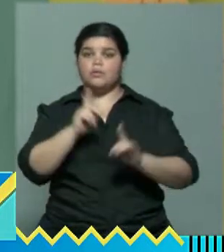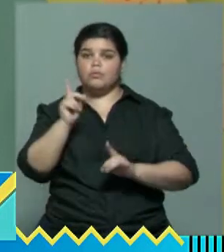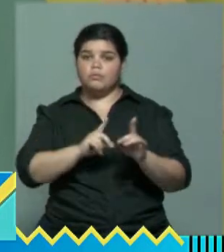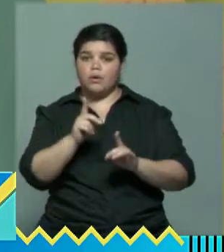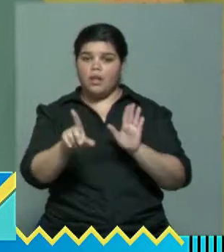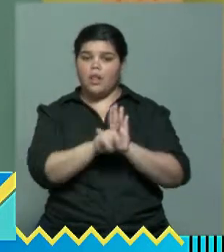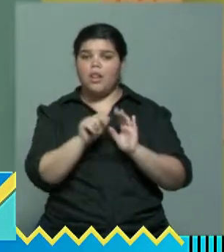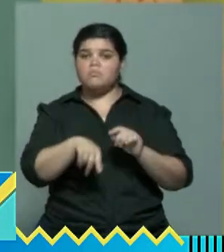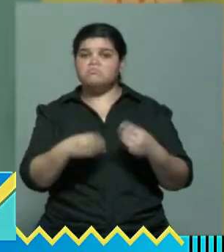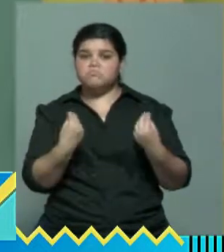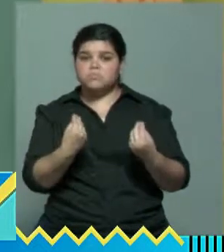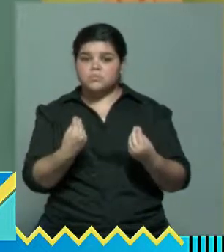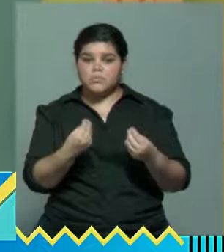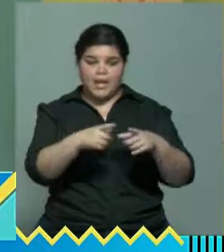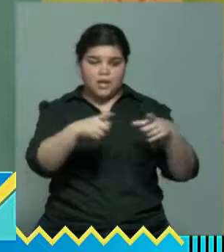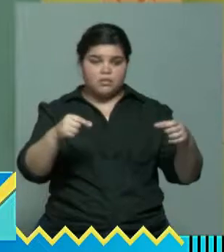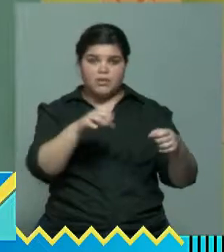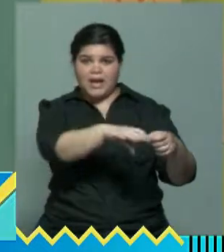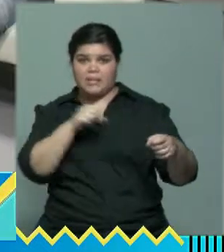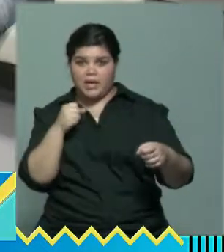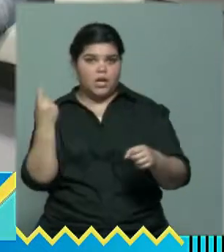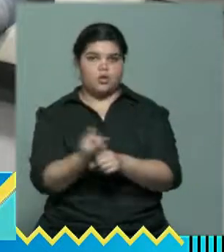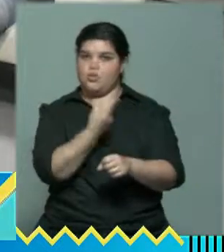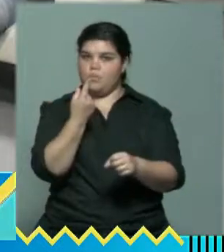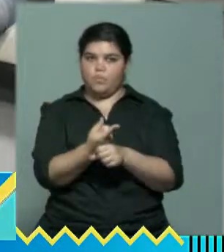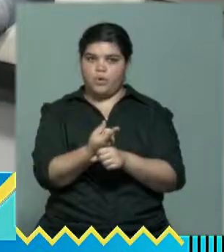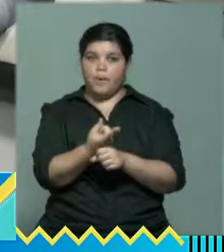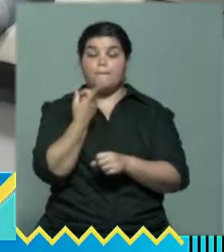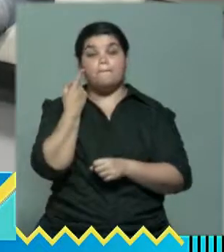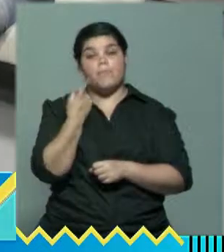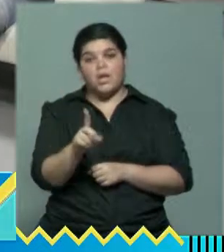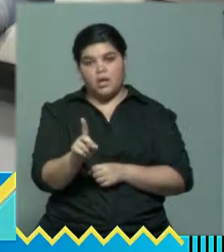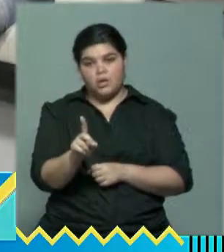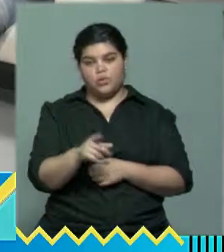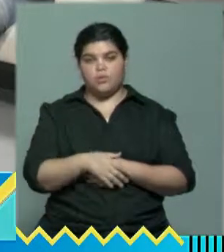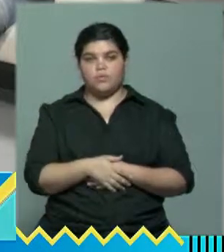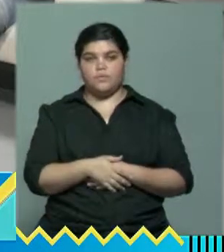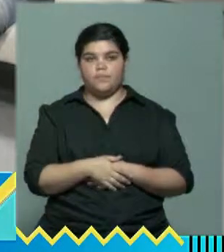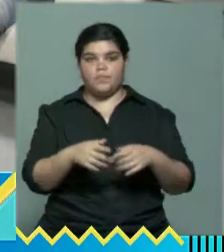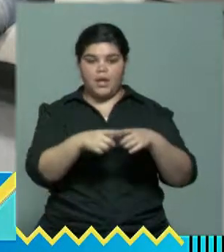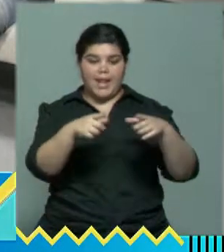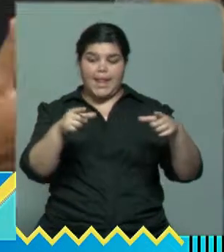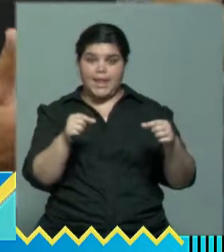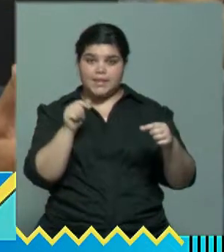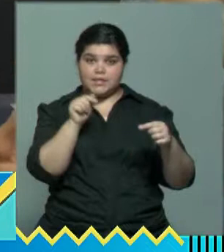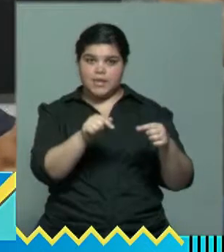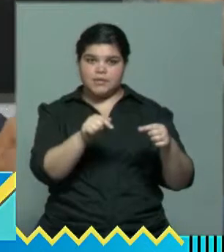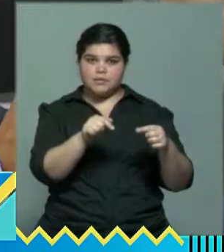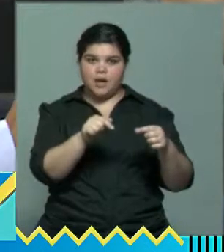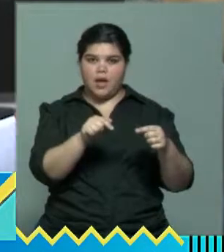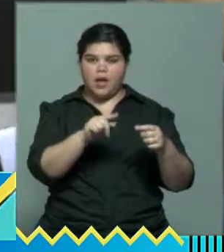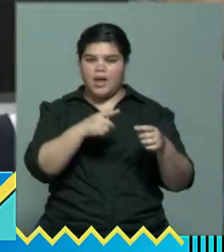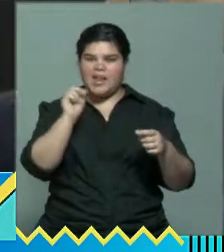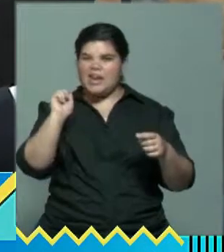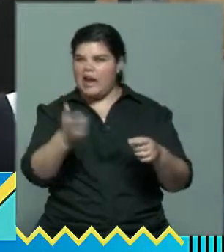la no retención de la licencia de conducir, salvo, por supuesto, los casos de que la licencia está adulterada